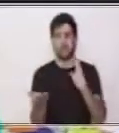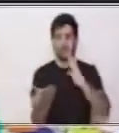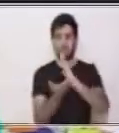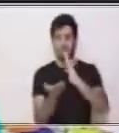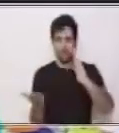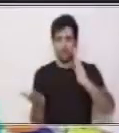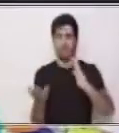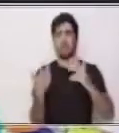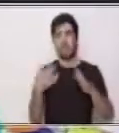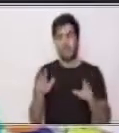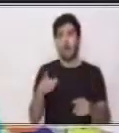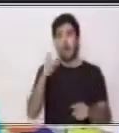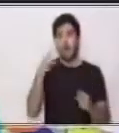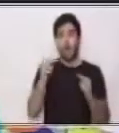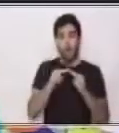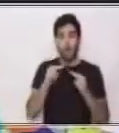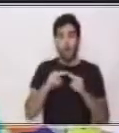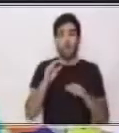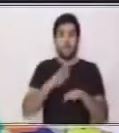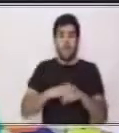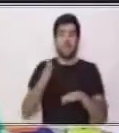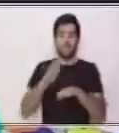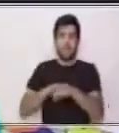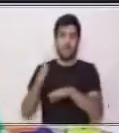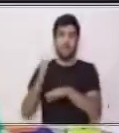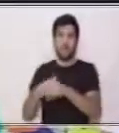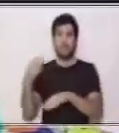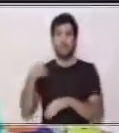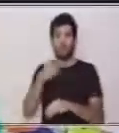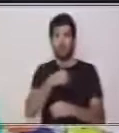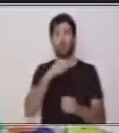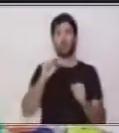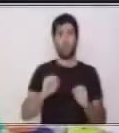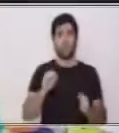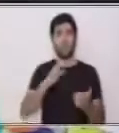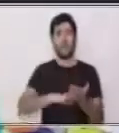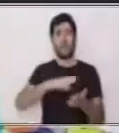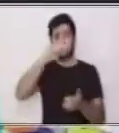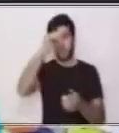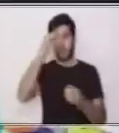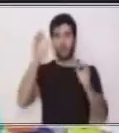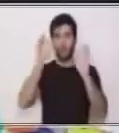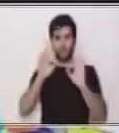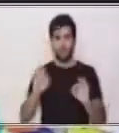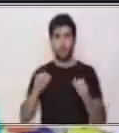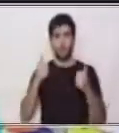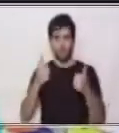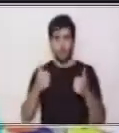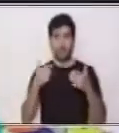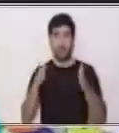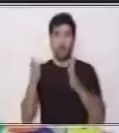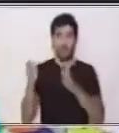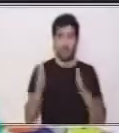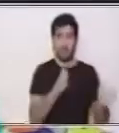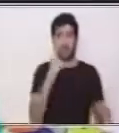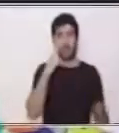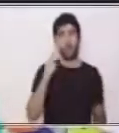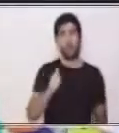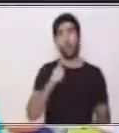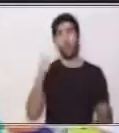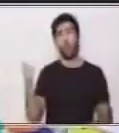vamos conociendo muchos de ellos de los cuales nosotros podemos aprender. Bueno, ¿qué te parece si seguimos entonces conociendo